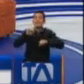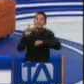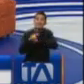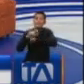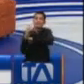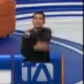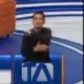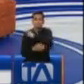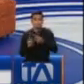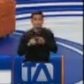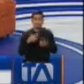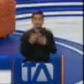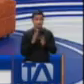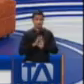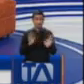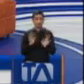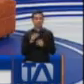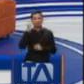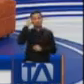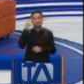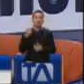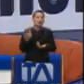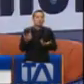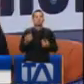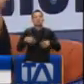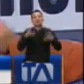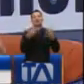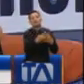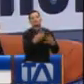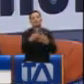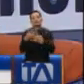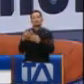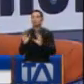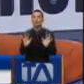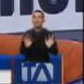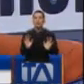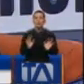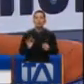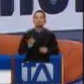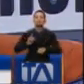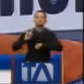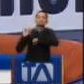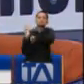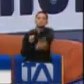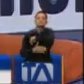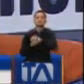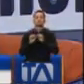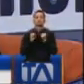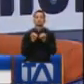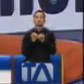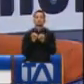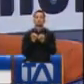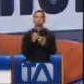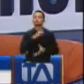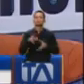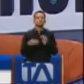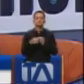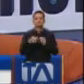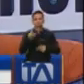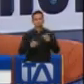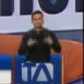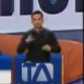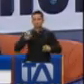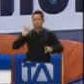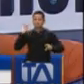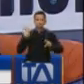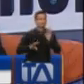solo penalmente, porque aquí no se trata de meter preso a todo el mundo, lo que se trata es que sea castigado socialmente, que sea reprochable socialmente, que